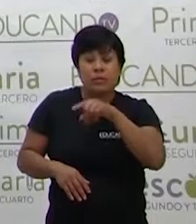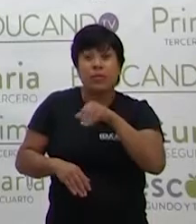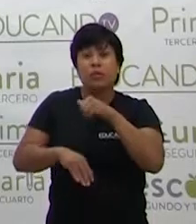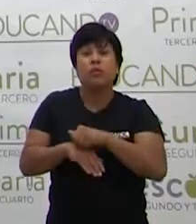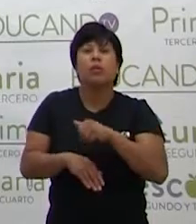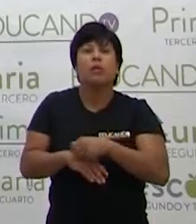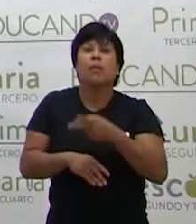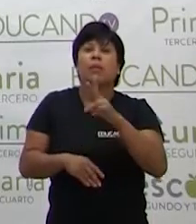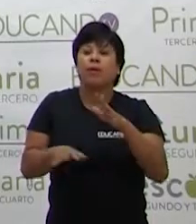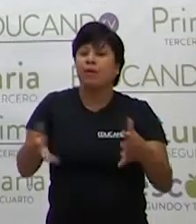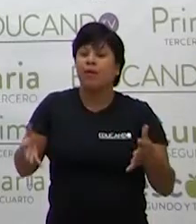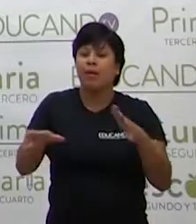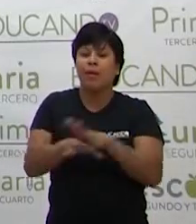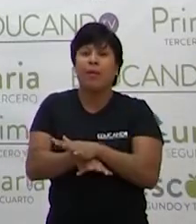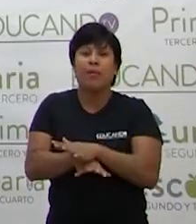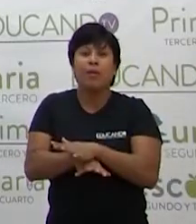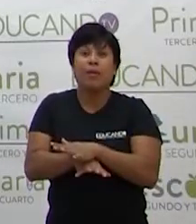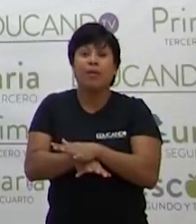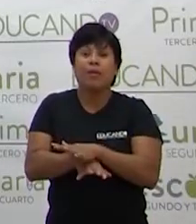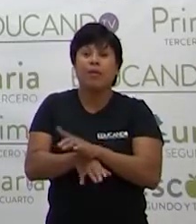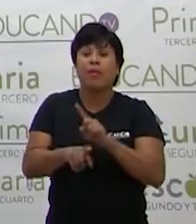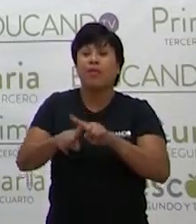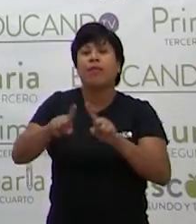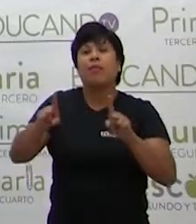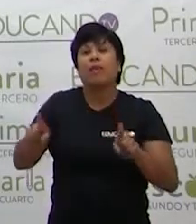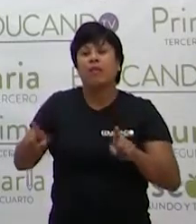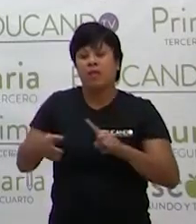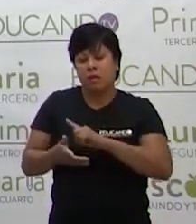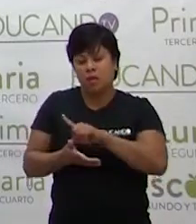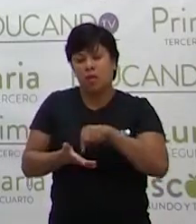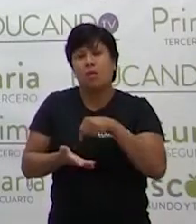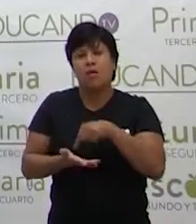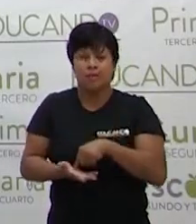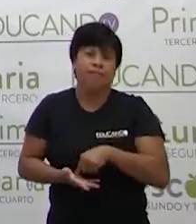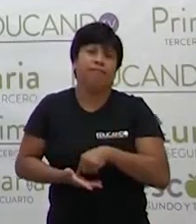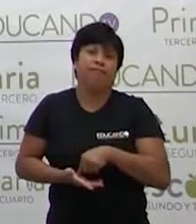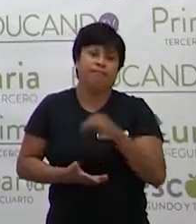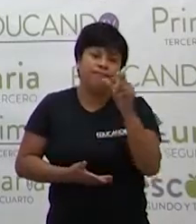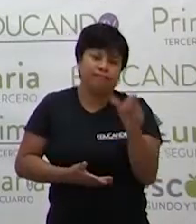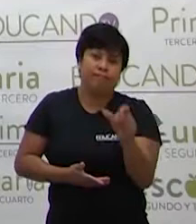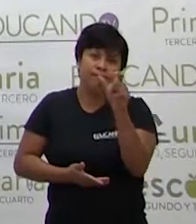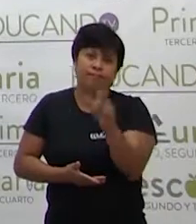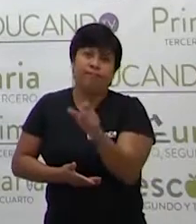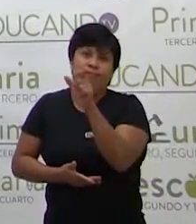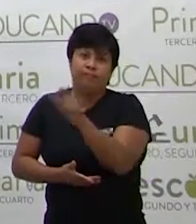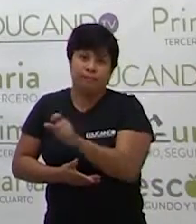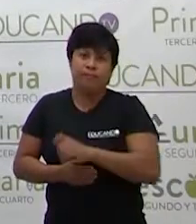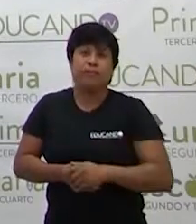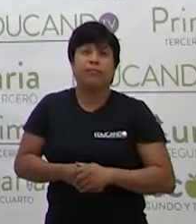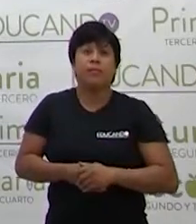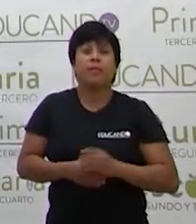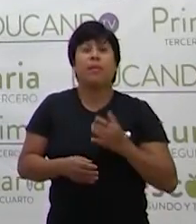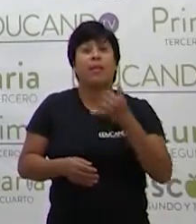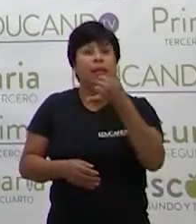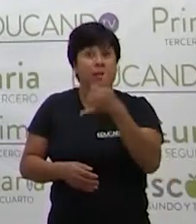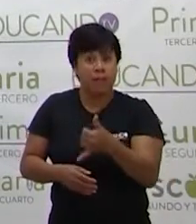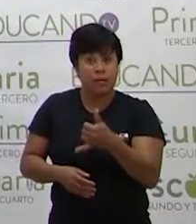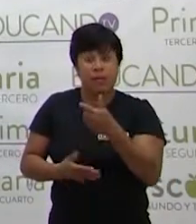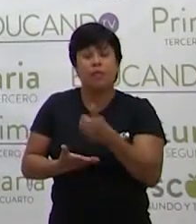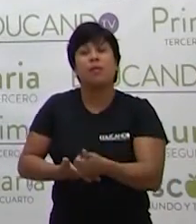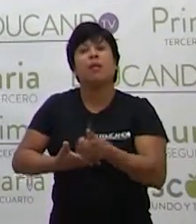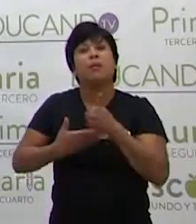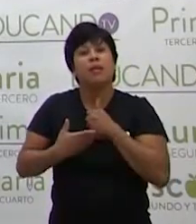pero ubicadas en diferente posición. Y ya me vas a